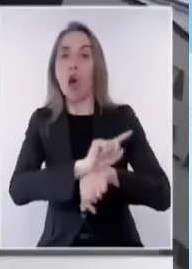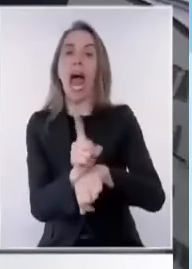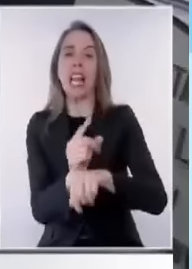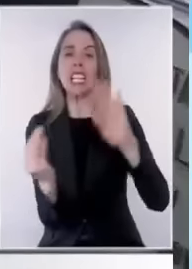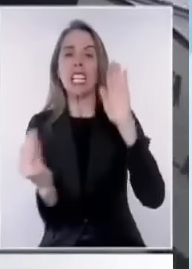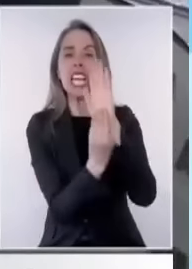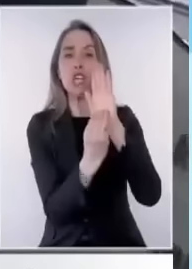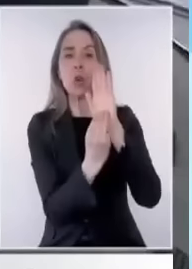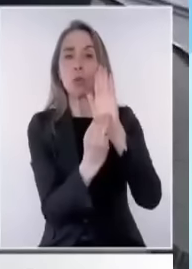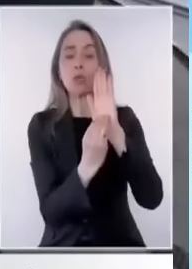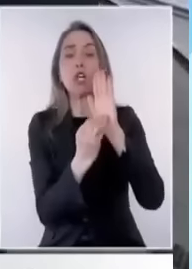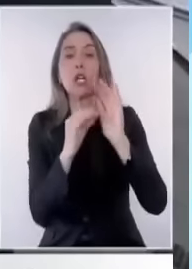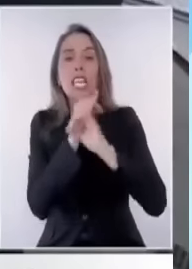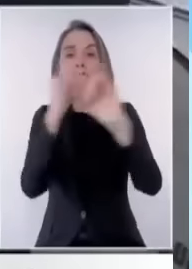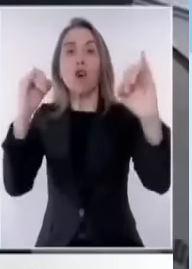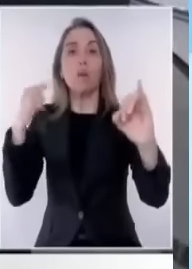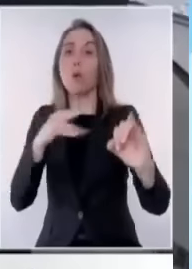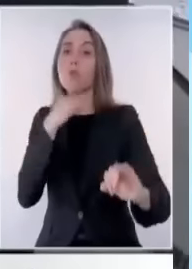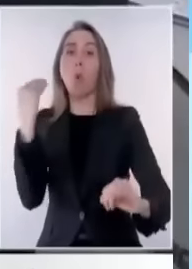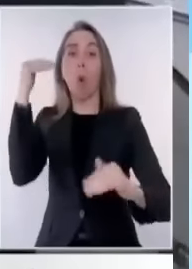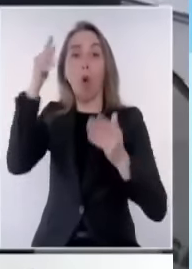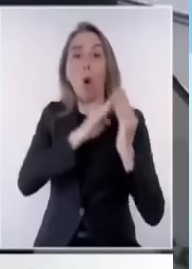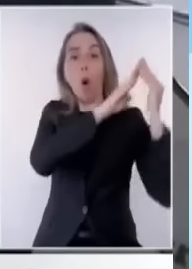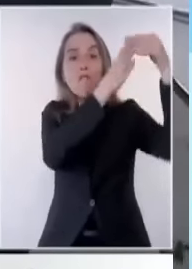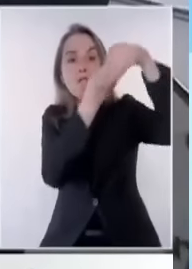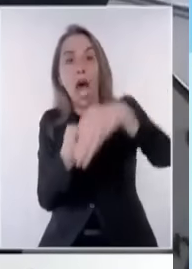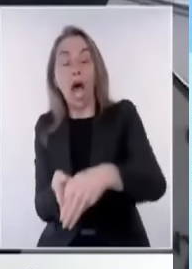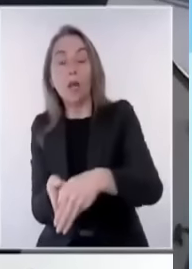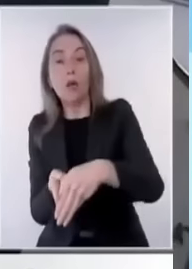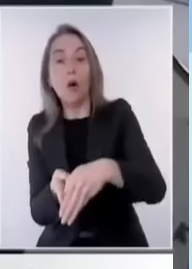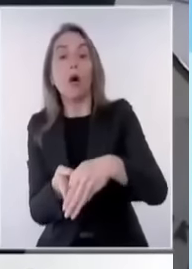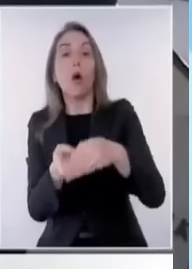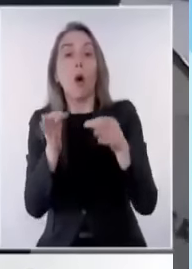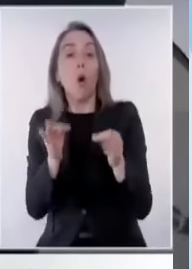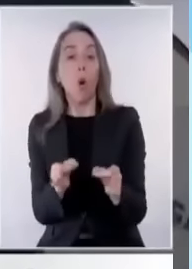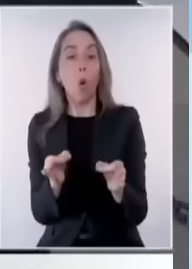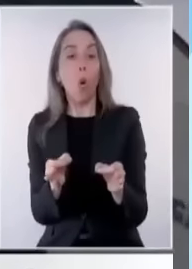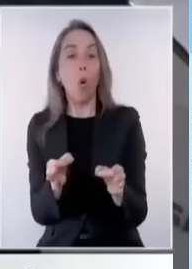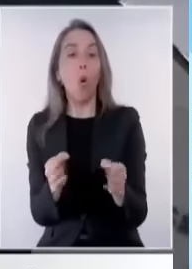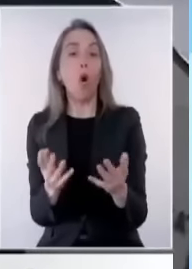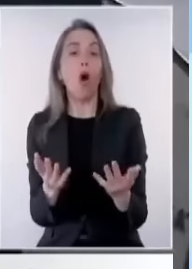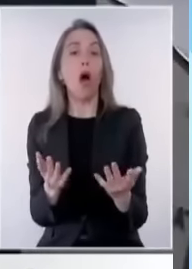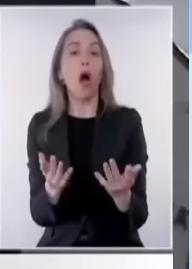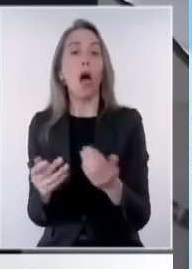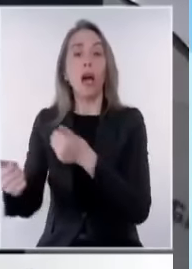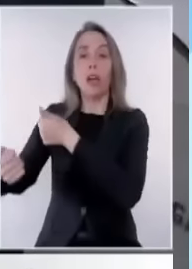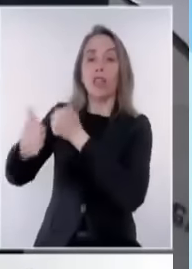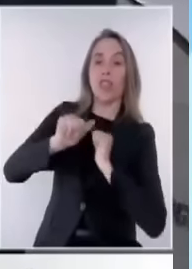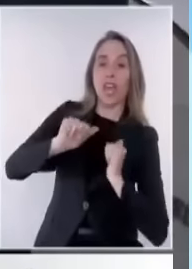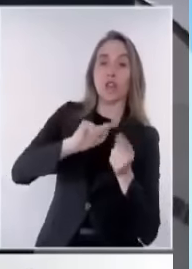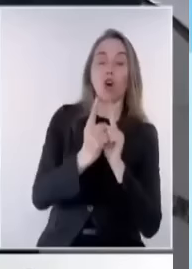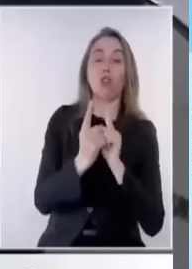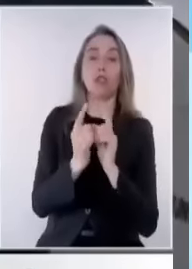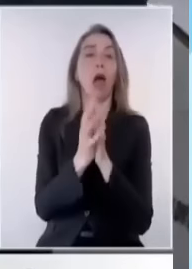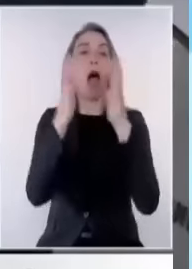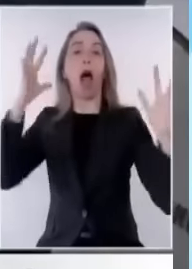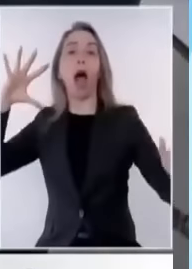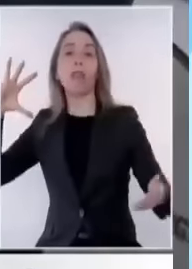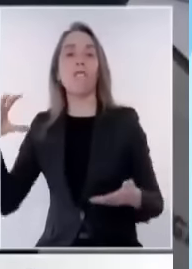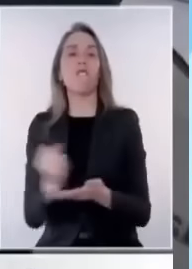inmediatamente, una vez que se conoció la noticia y generó efectivamente, son estas derrotas que se convierten en grandes